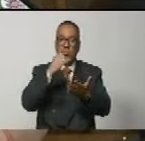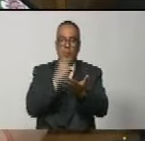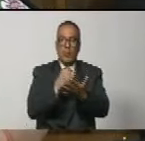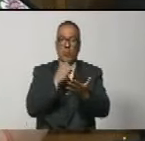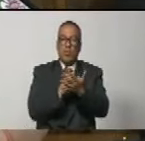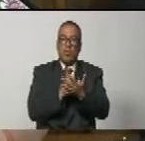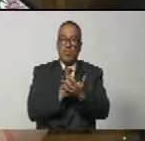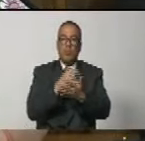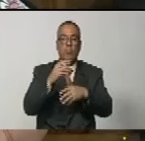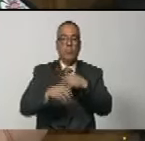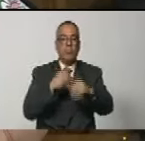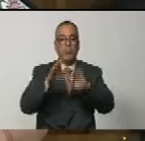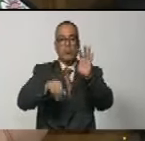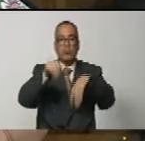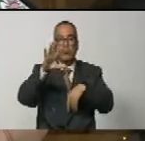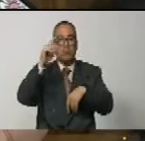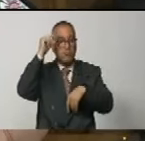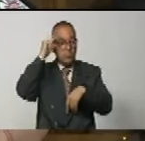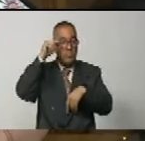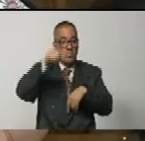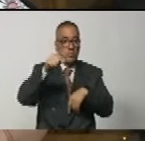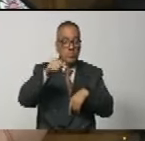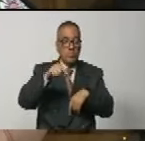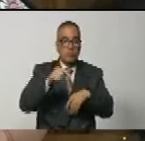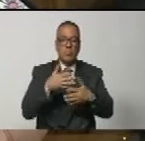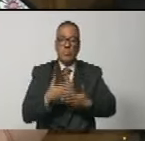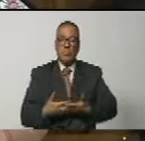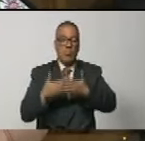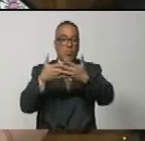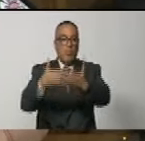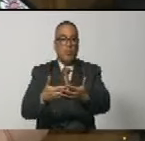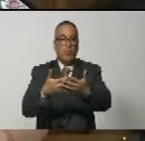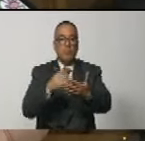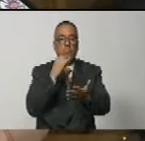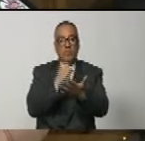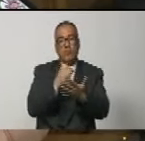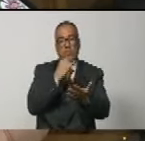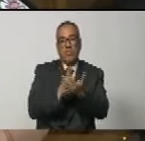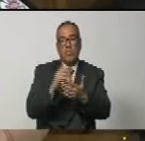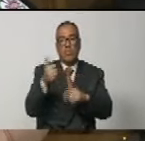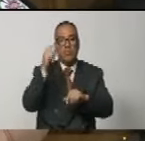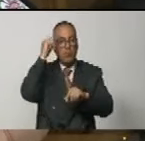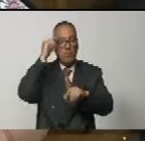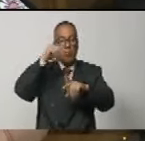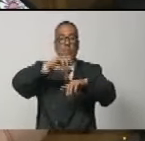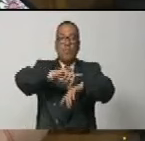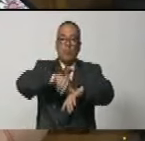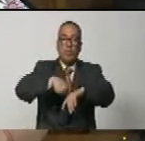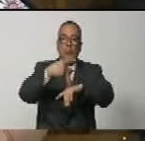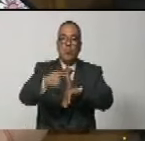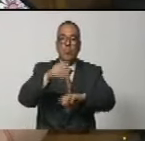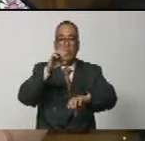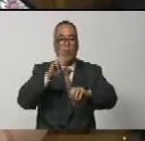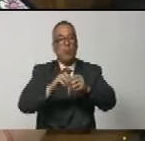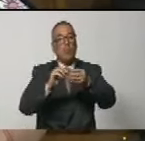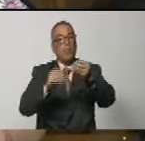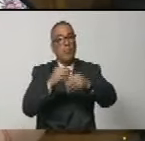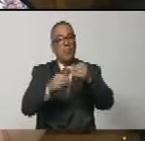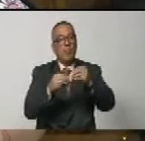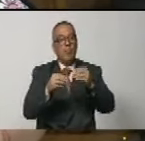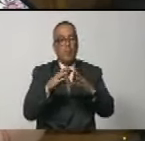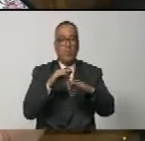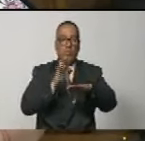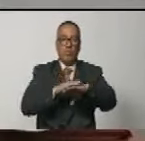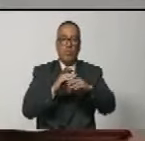probatorio, constante de 15 días hábiles para la consignación de las pruebas y 10 días hábiles para la evacuación. Es todo,